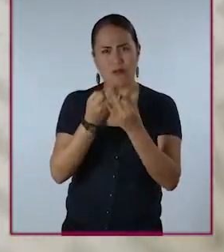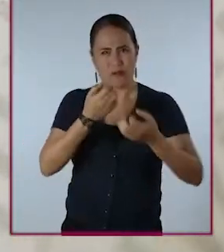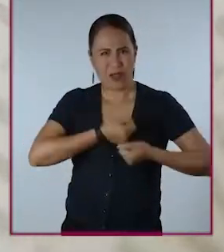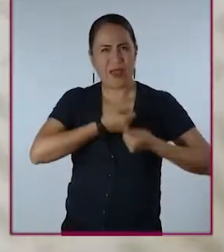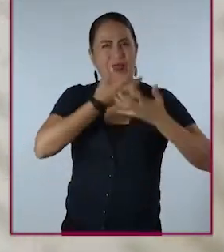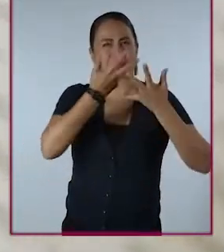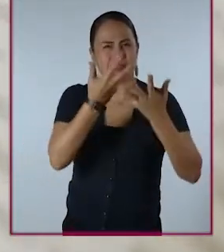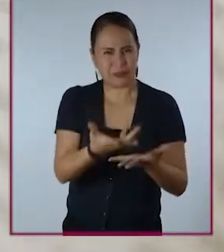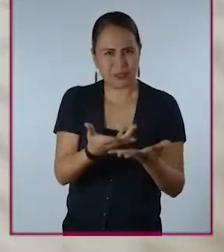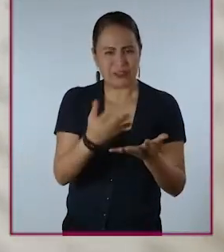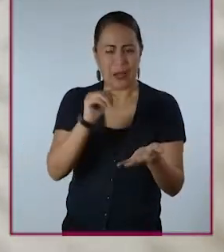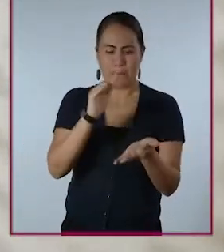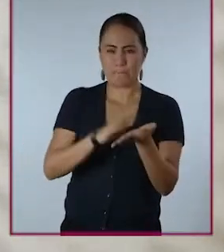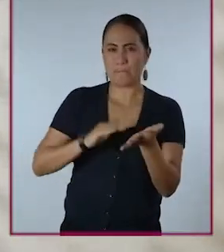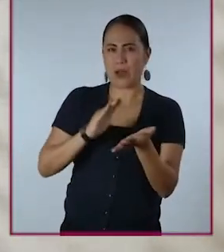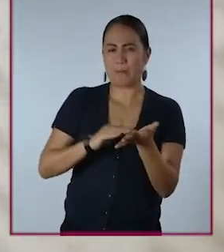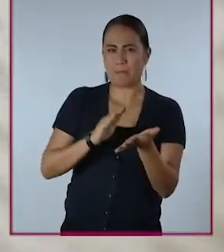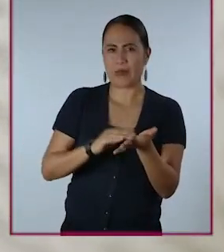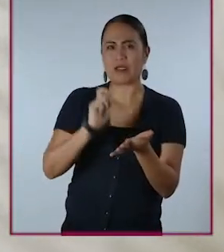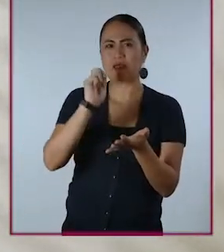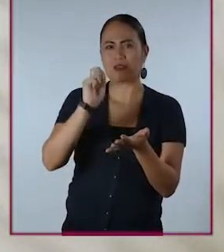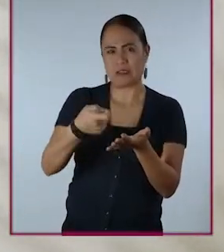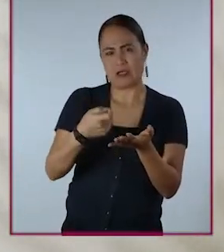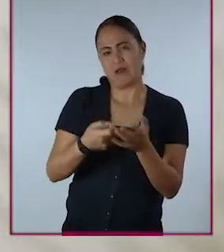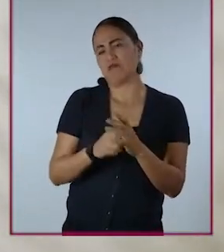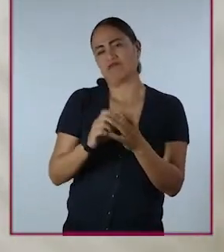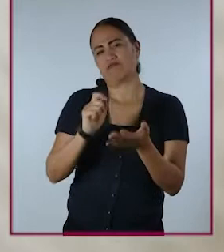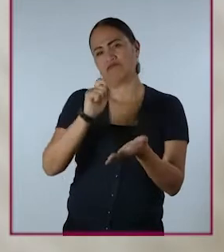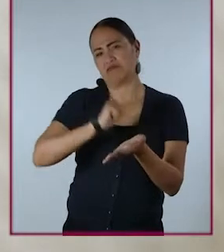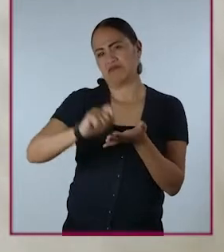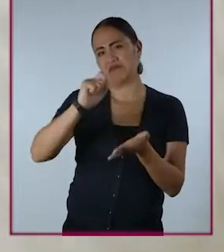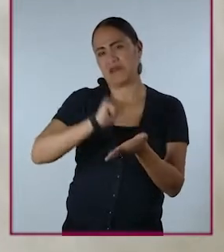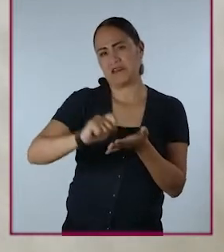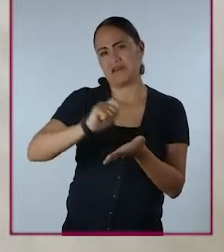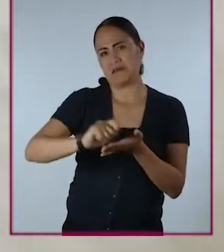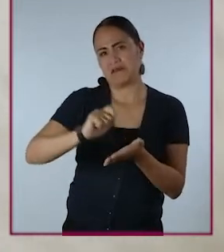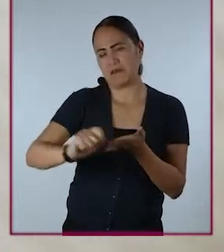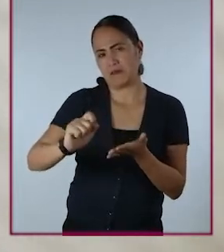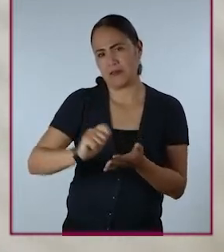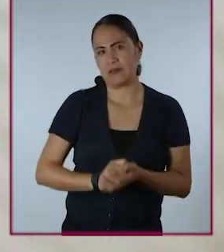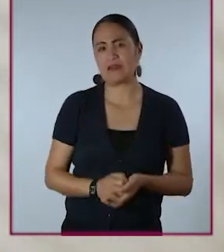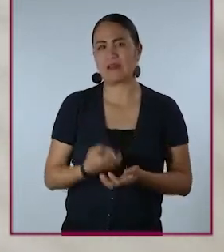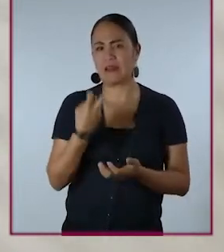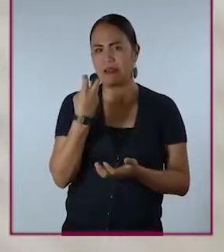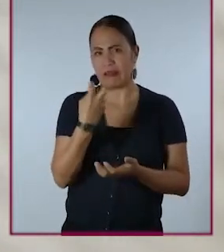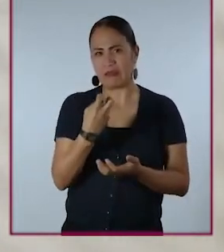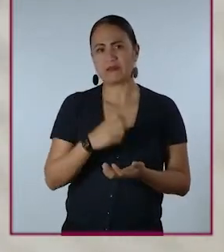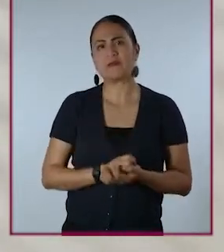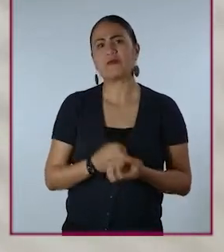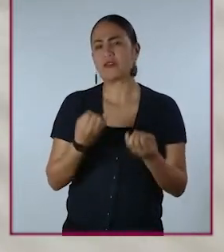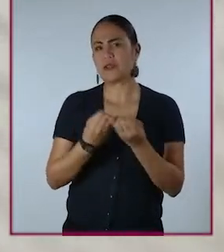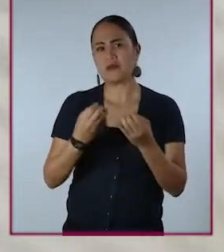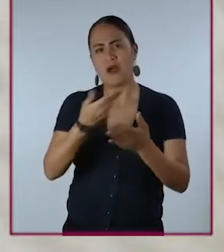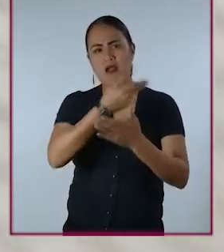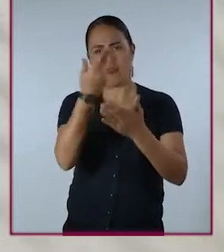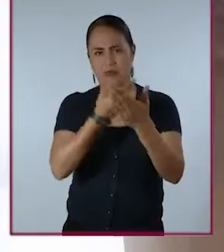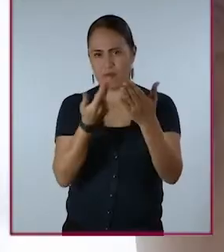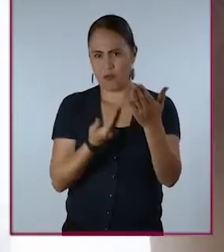excelencia vinculado al papel es el sistema gráfico y, como parte de este, la escritura y el